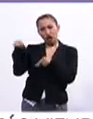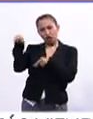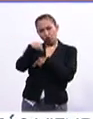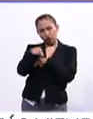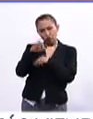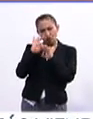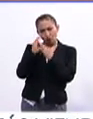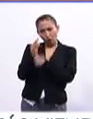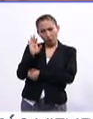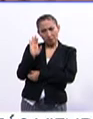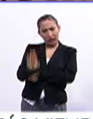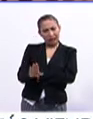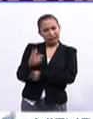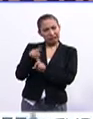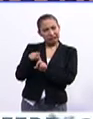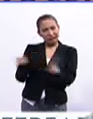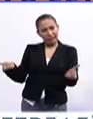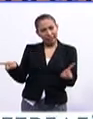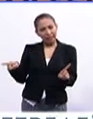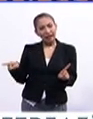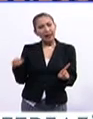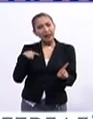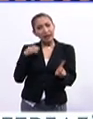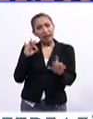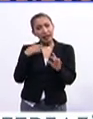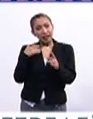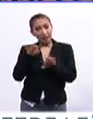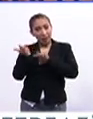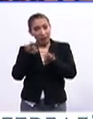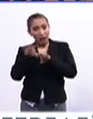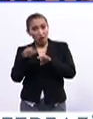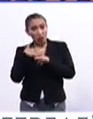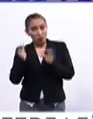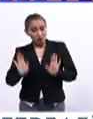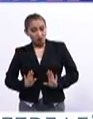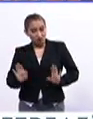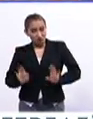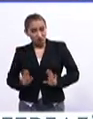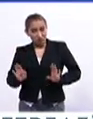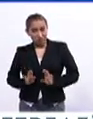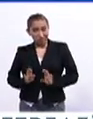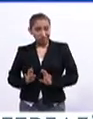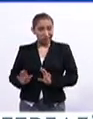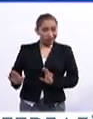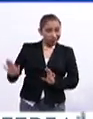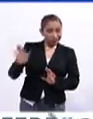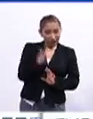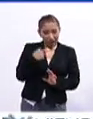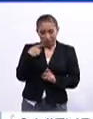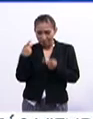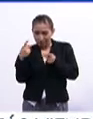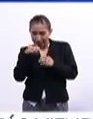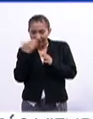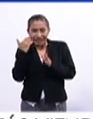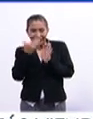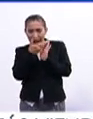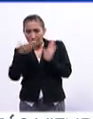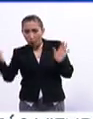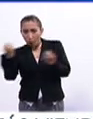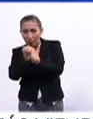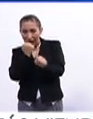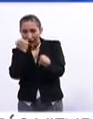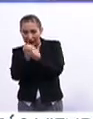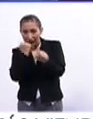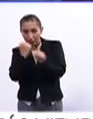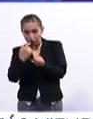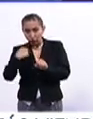las clases, pues es diferente, y la manera de trabajar, sobre todo al planear la jornada de